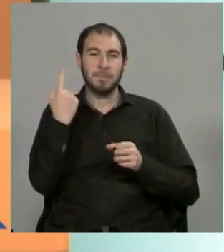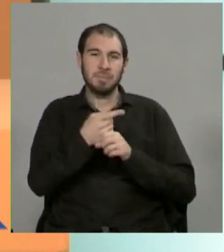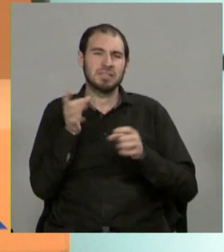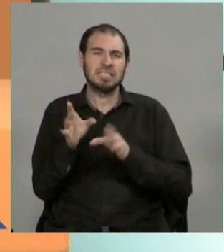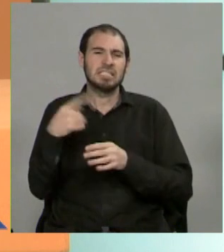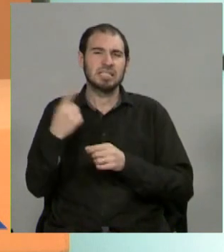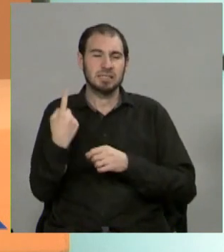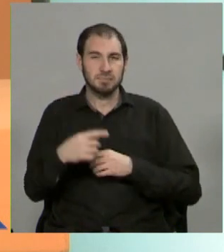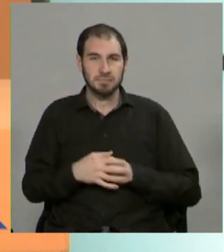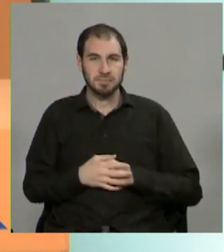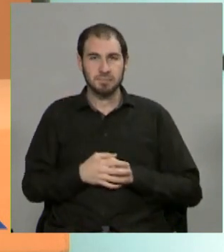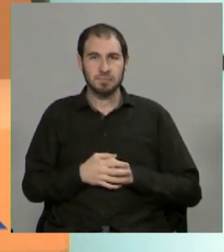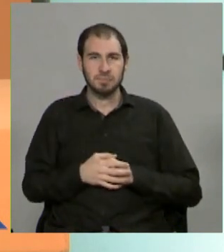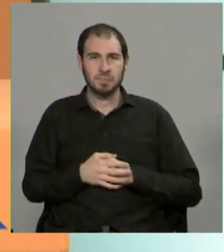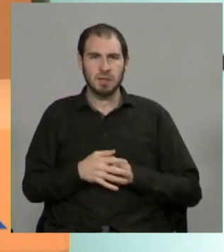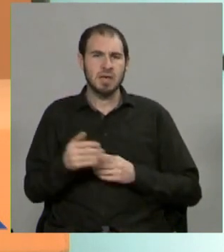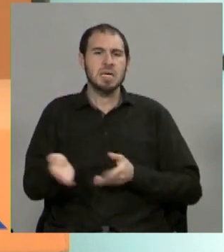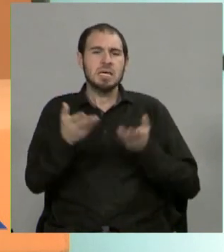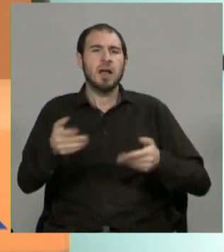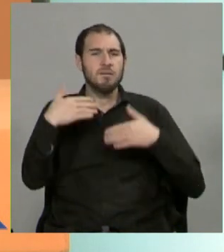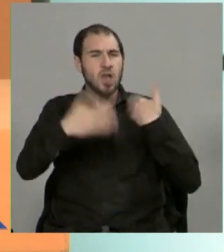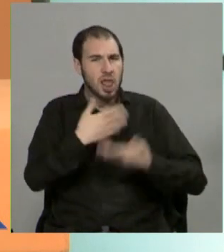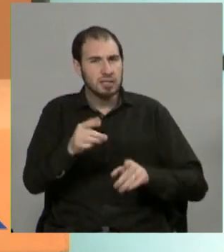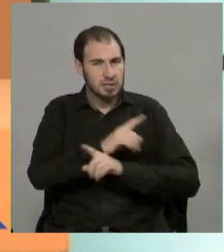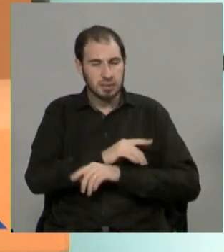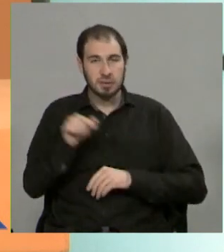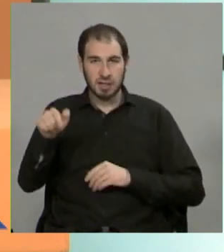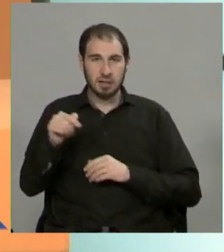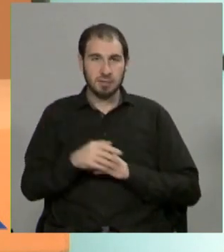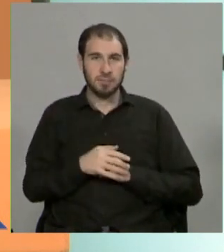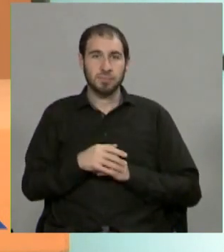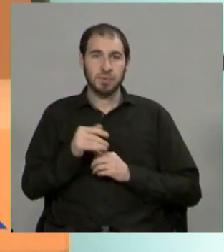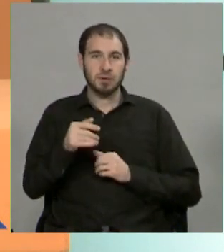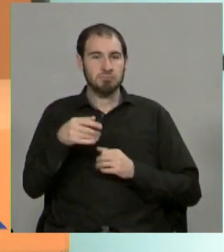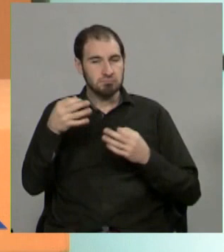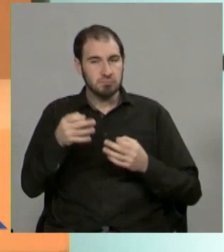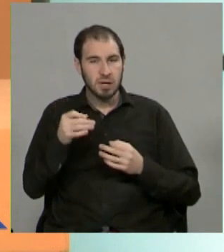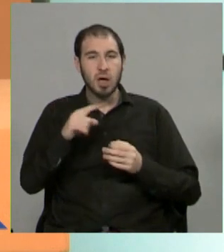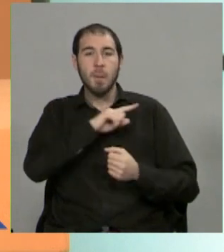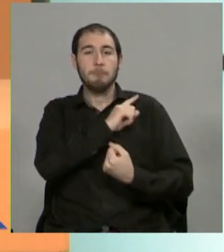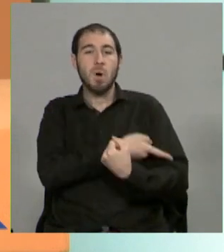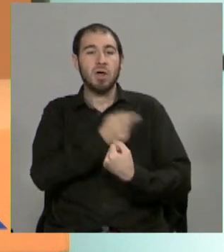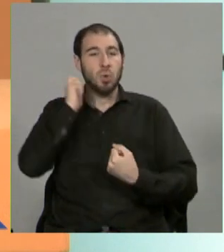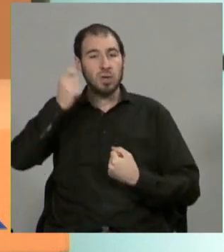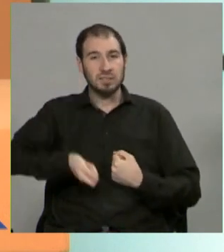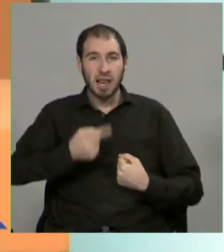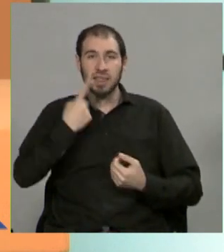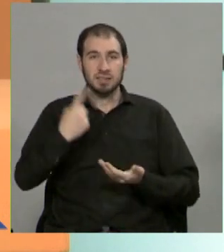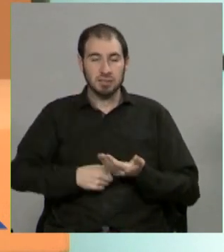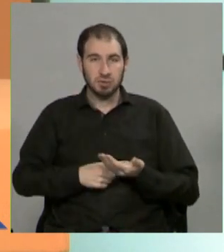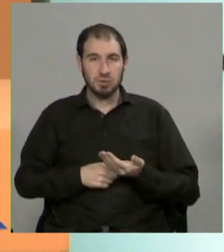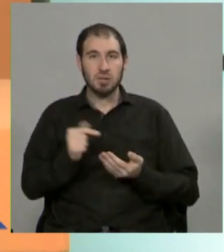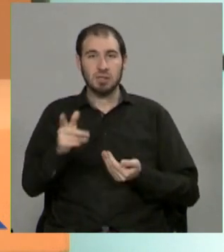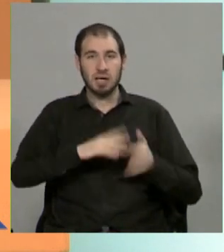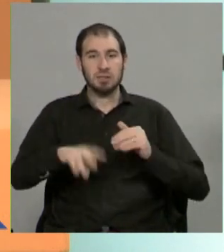está dirigido a la instigación a la violencia que bien y atinadamente el Poder Judicial ha decidido